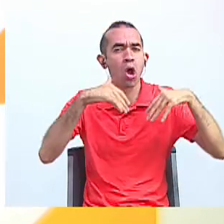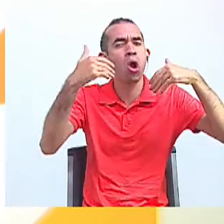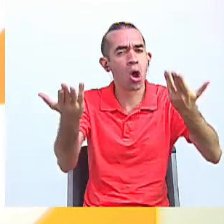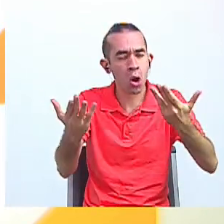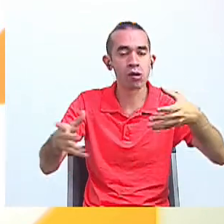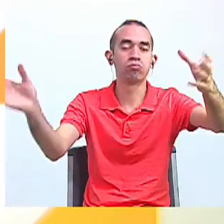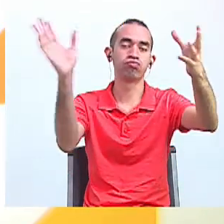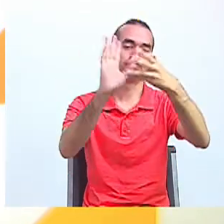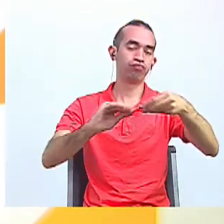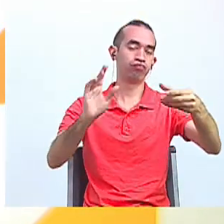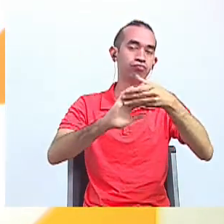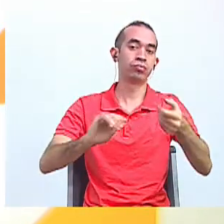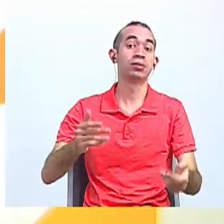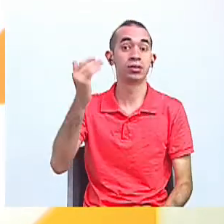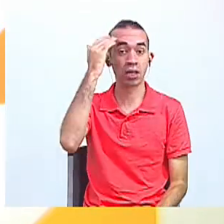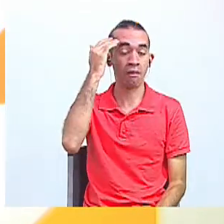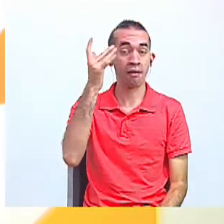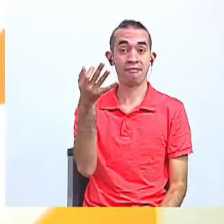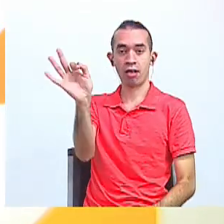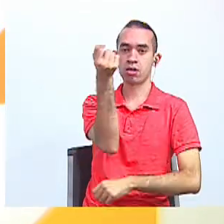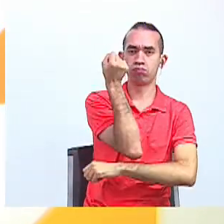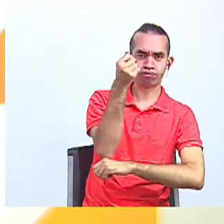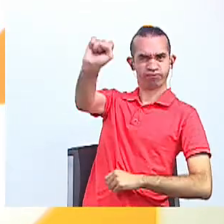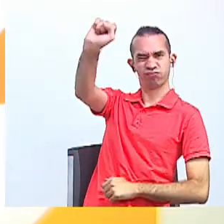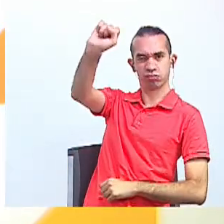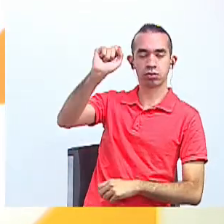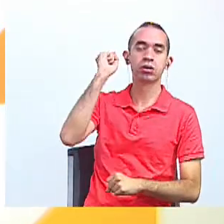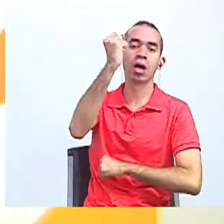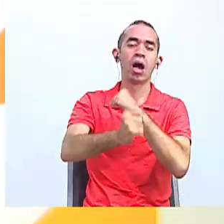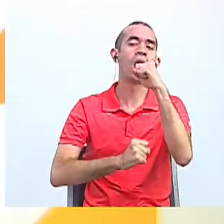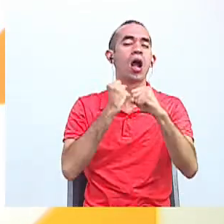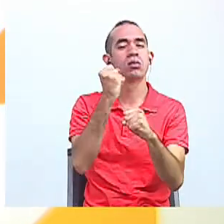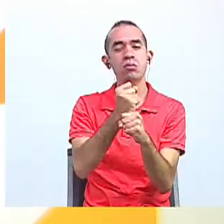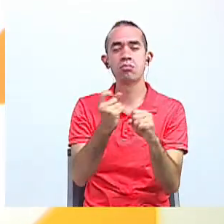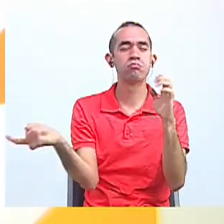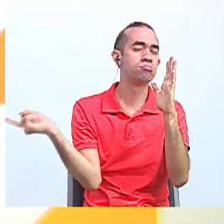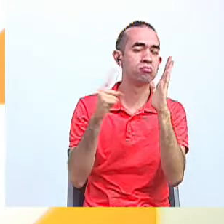interesante. Desde la Revolución Francesa, en el año